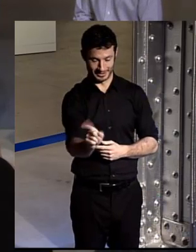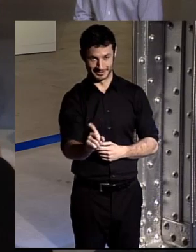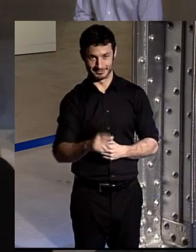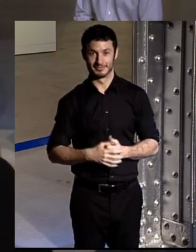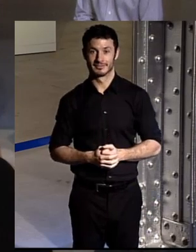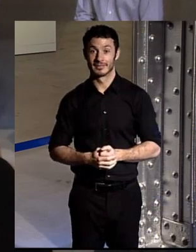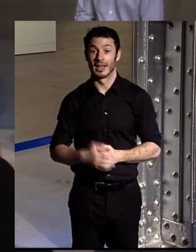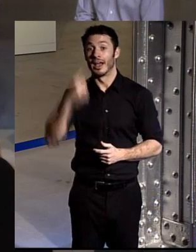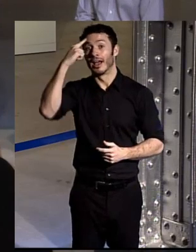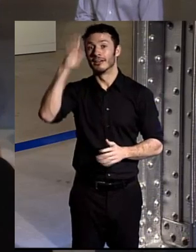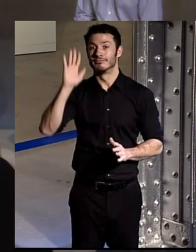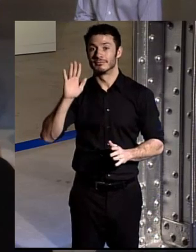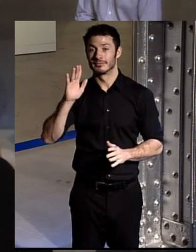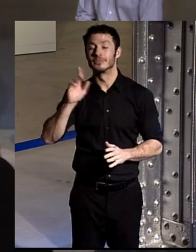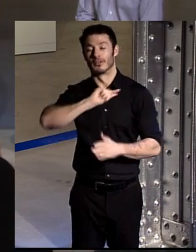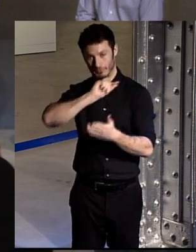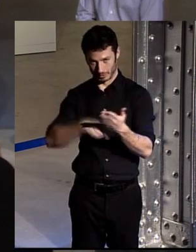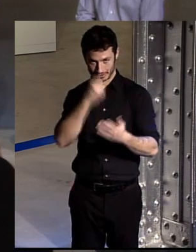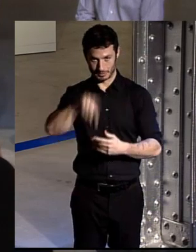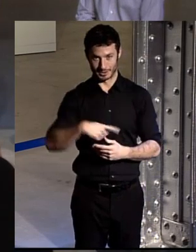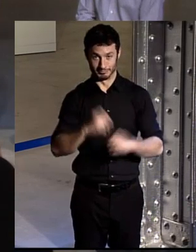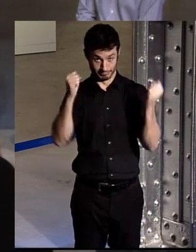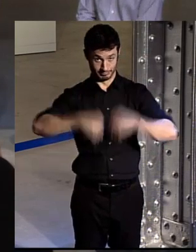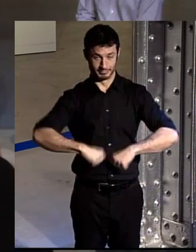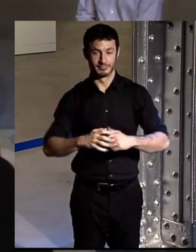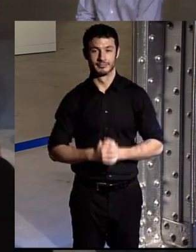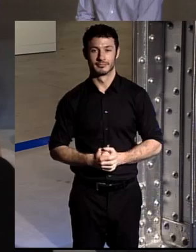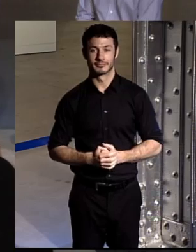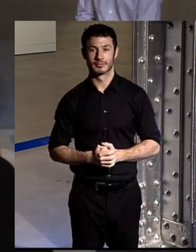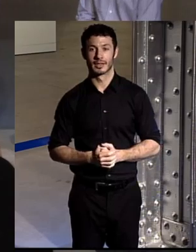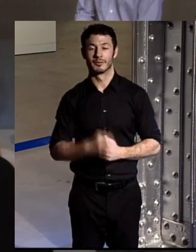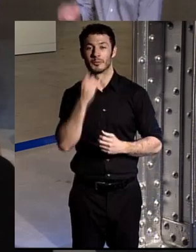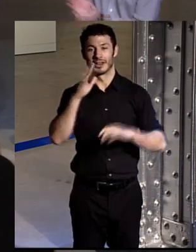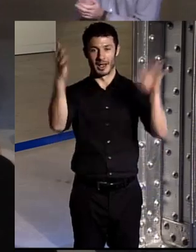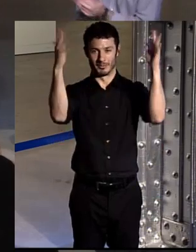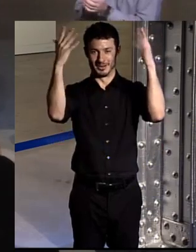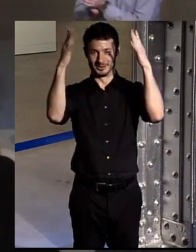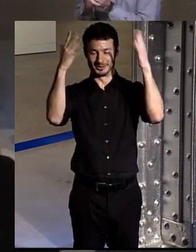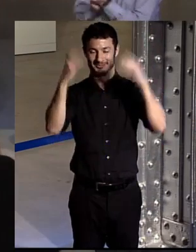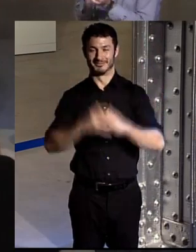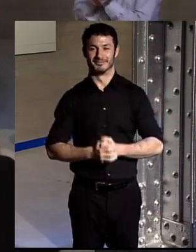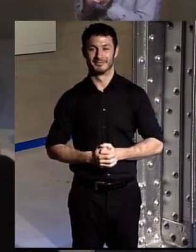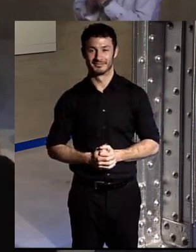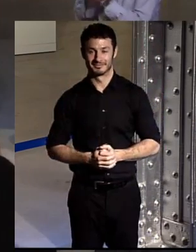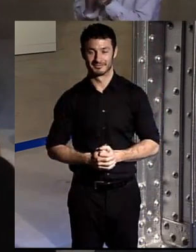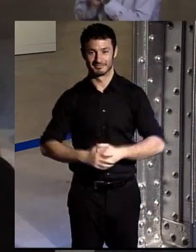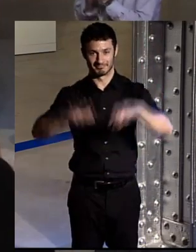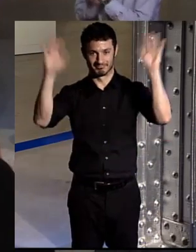no... Ah, y lo vamos a firmar, ¿de acuerdo? Vale. Bueno, un aplauso para Alejandro, hombre.